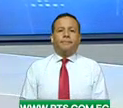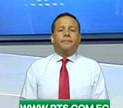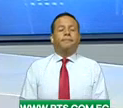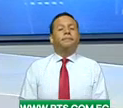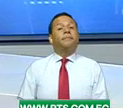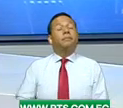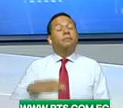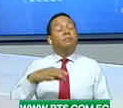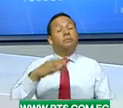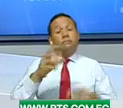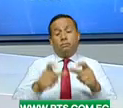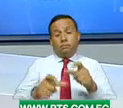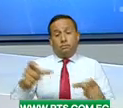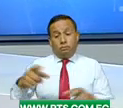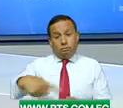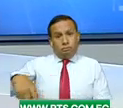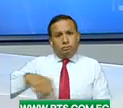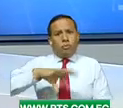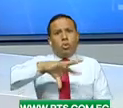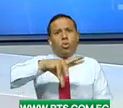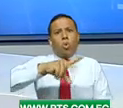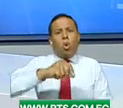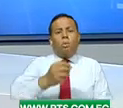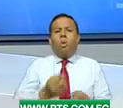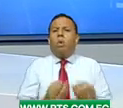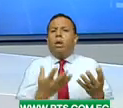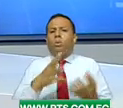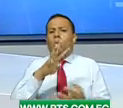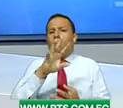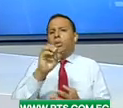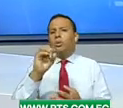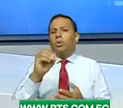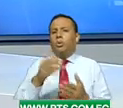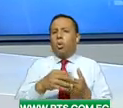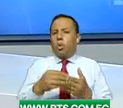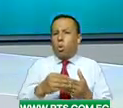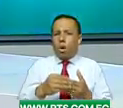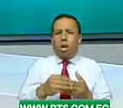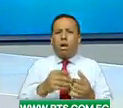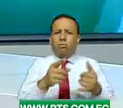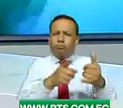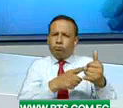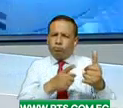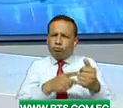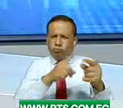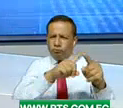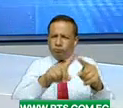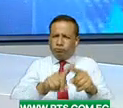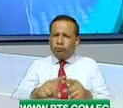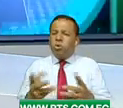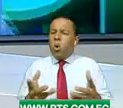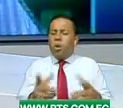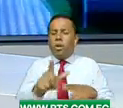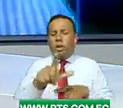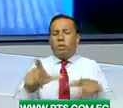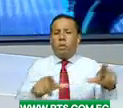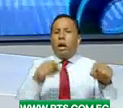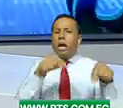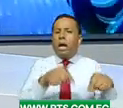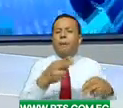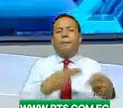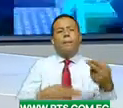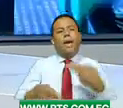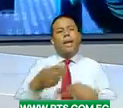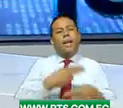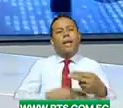Además, delincuentes roban aproximadamente $400, teléfonos celulares, entre otros productos, en un local de venta de electrodomésticos